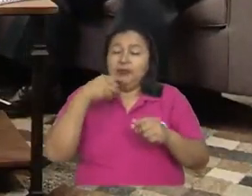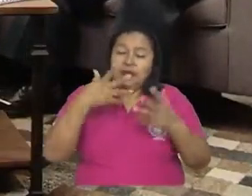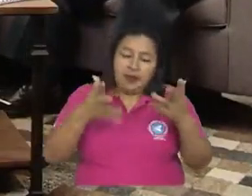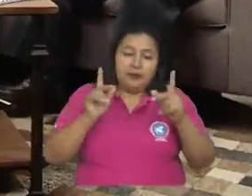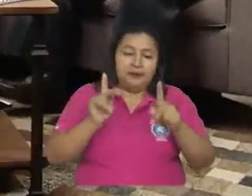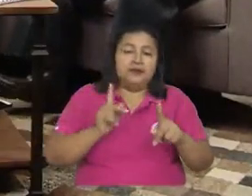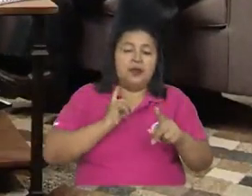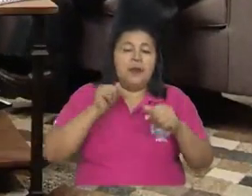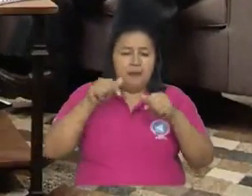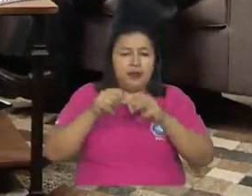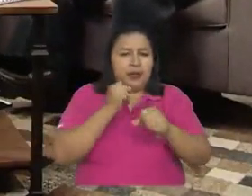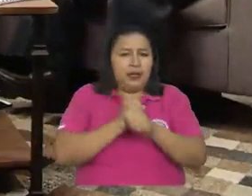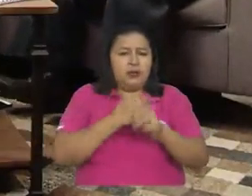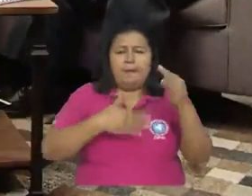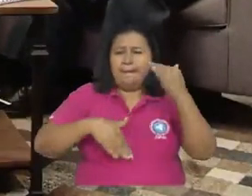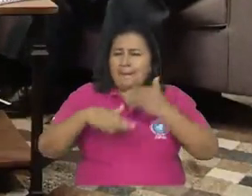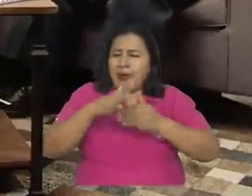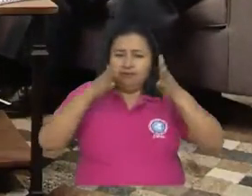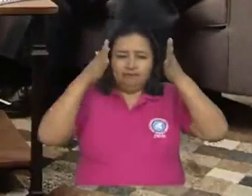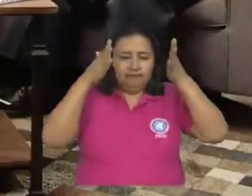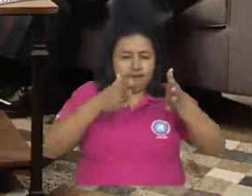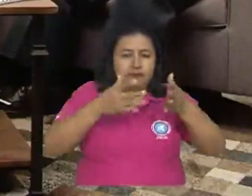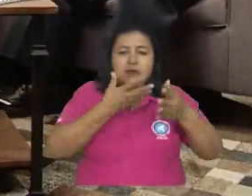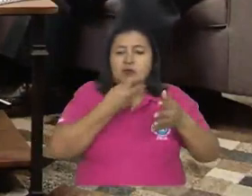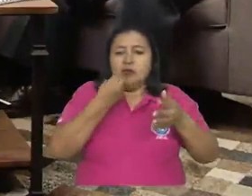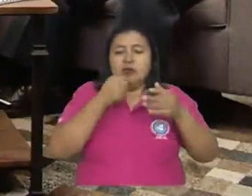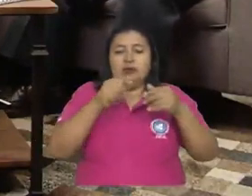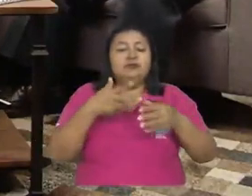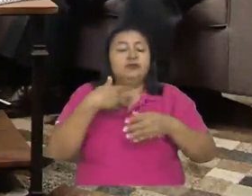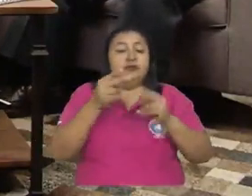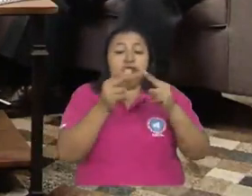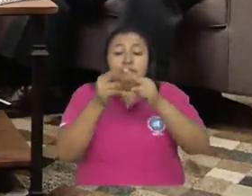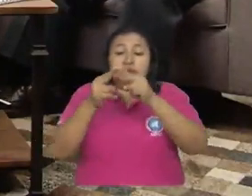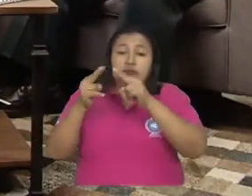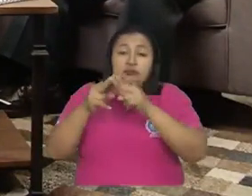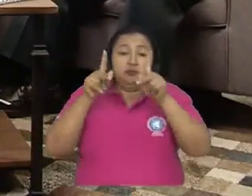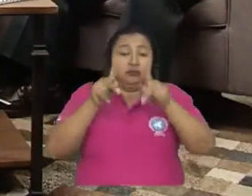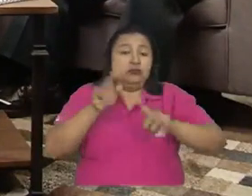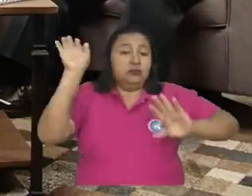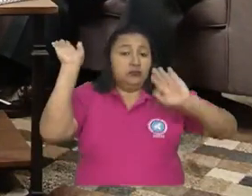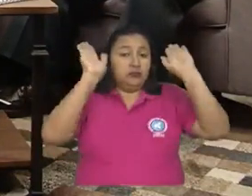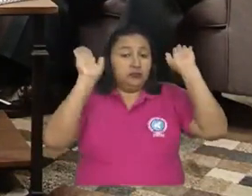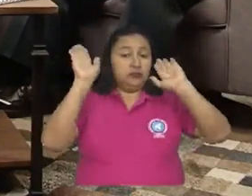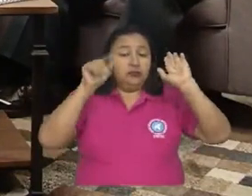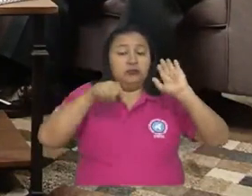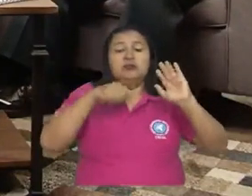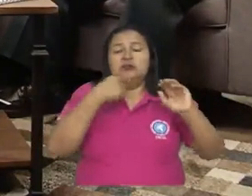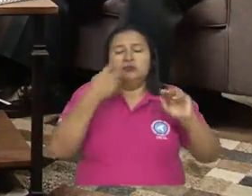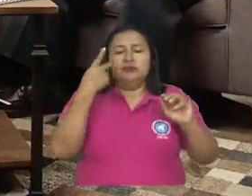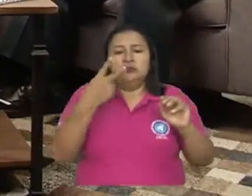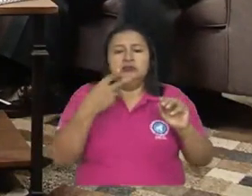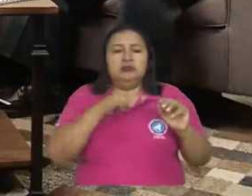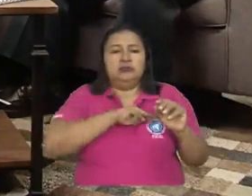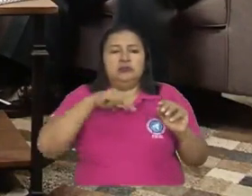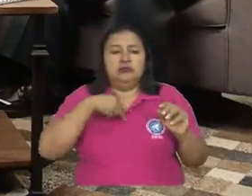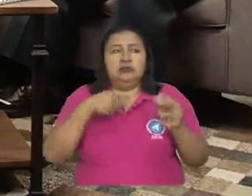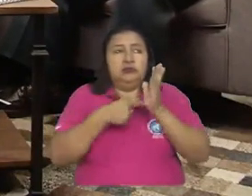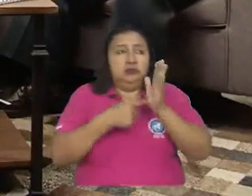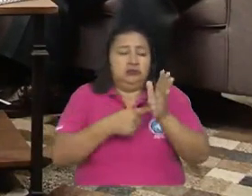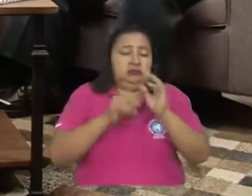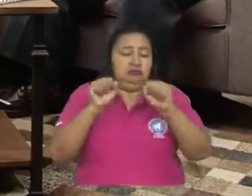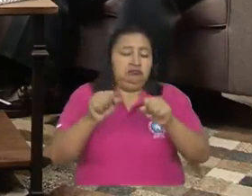este año estuvimos todavía más de lleno con los muchachos y las muchachas de los mercados. Y para nosotros, por ejemplo, fue